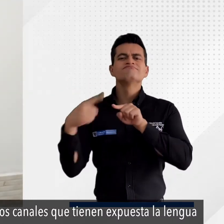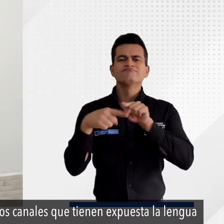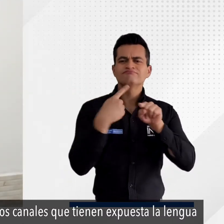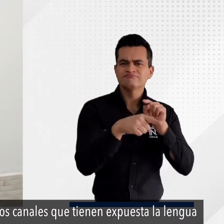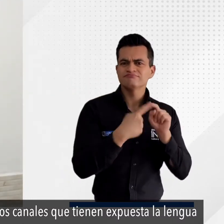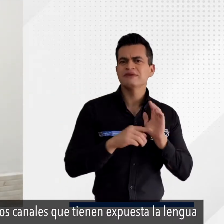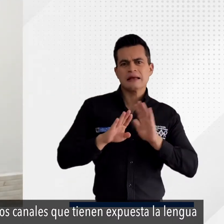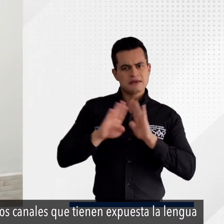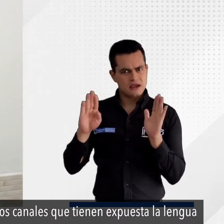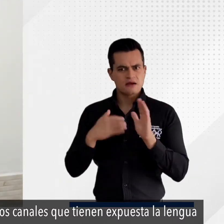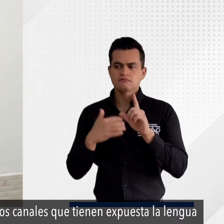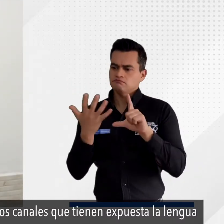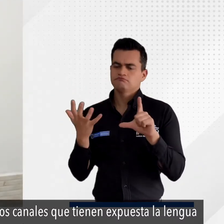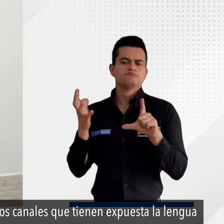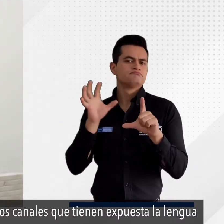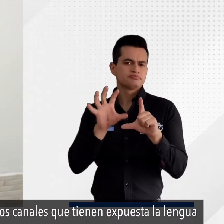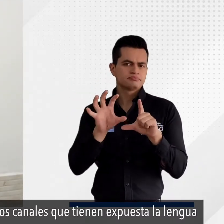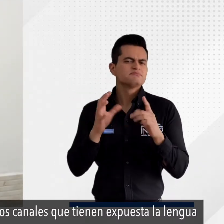expuesta